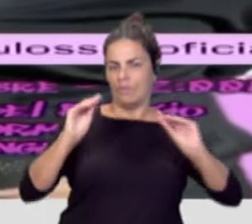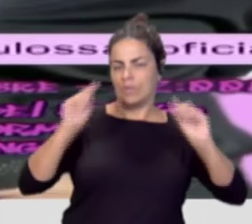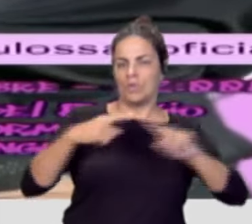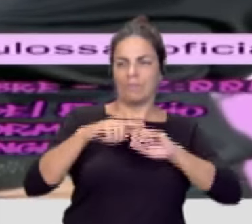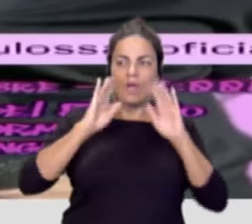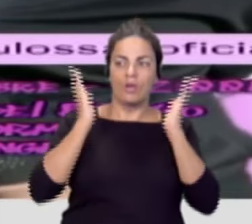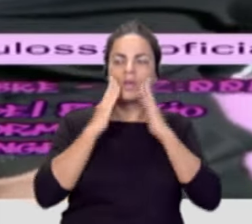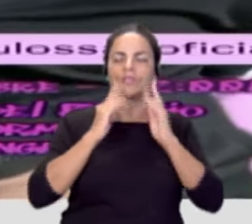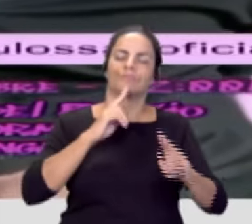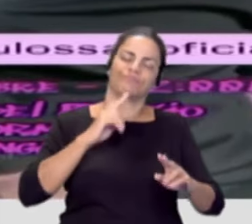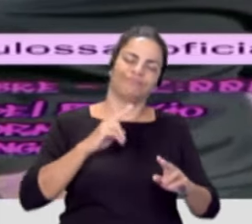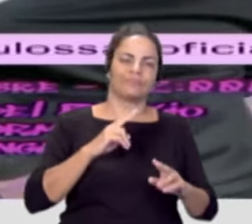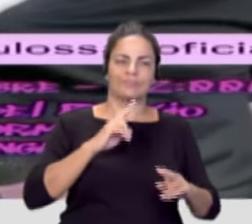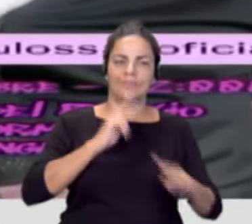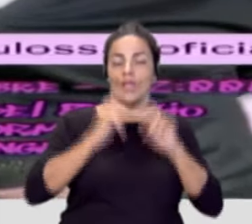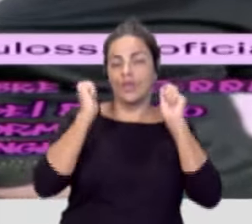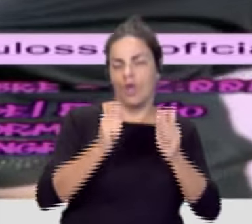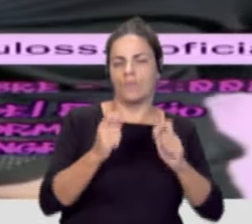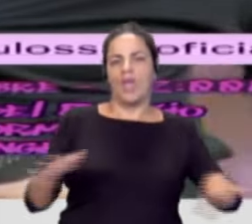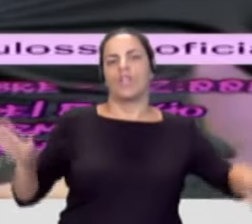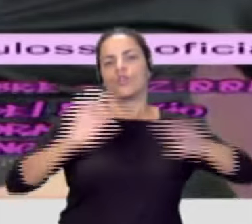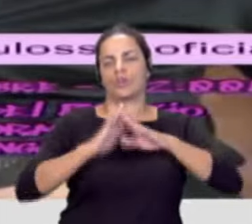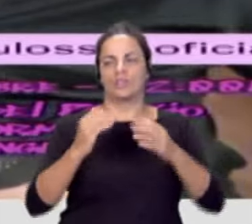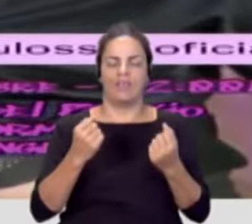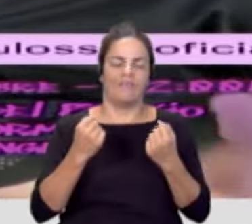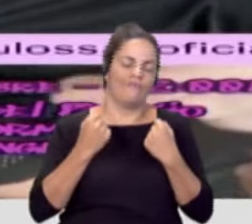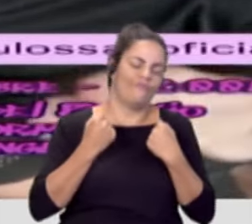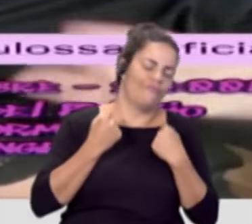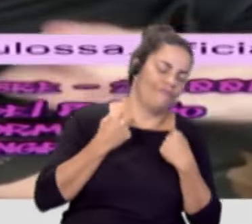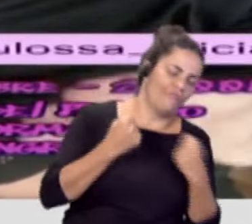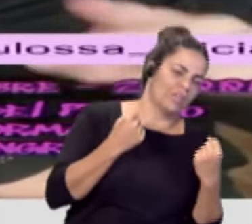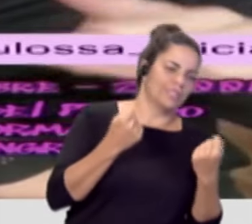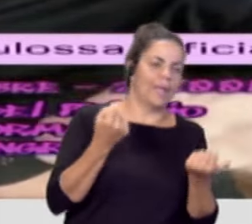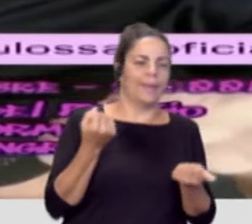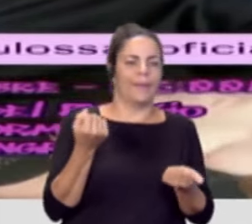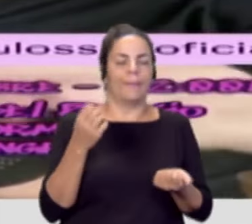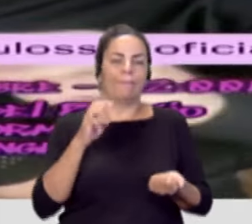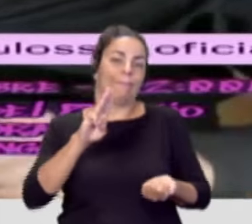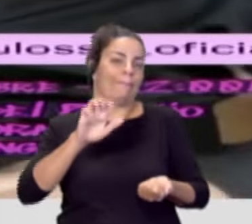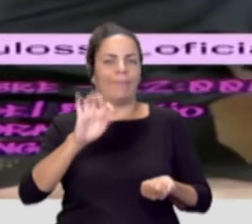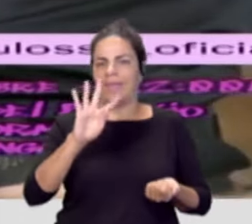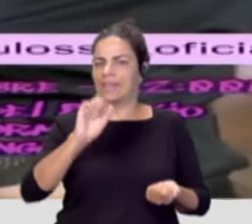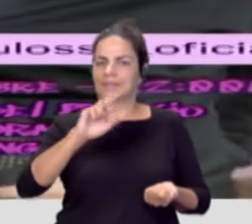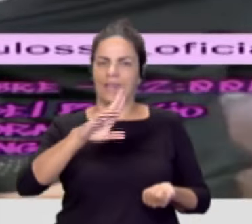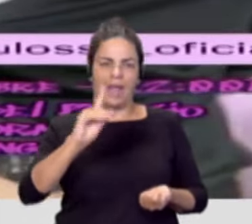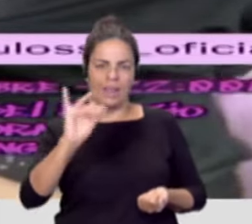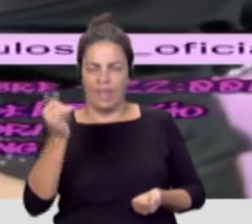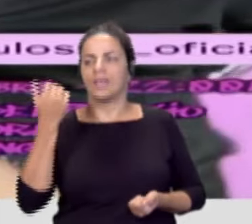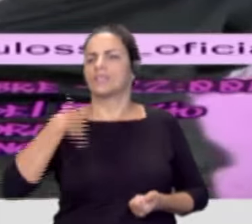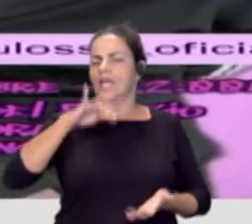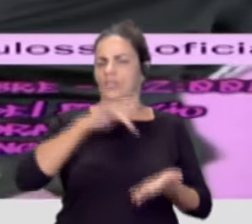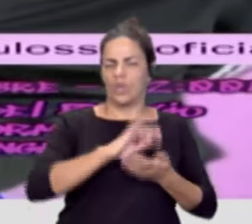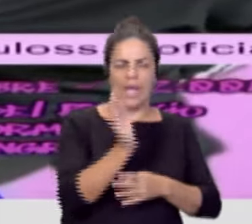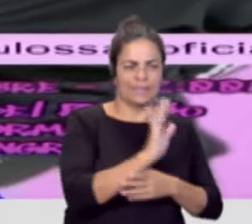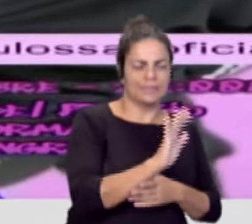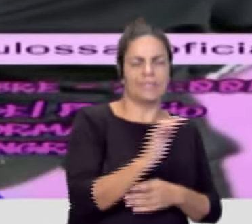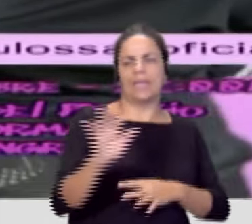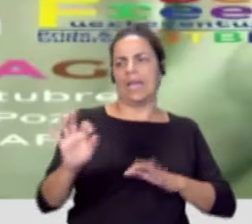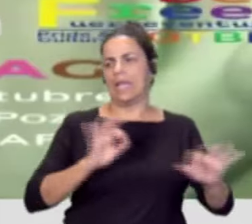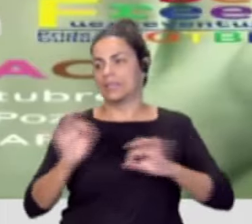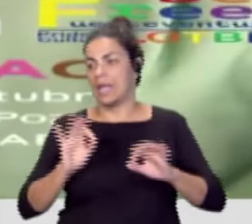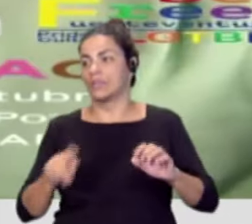Fuerte Petarda, ¿vale? Hemos tenido cine, hemos tenido teatro. También tendremos hoy lo